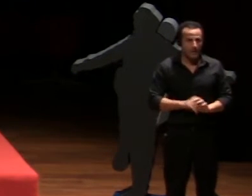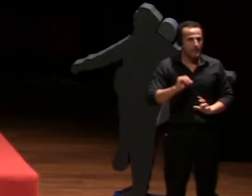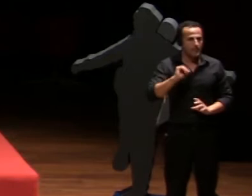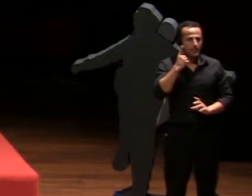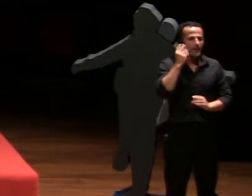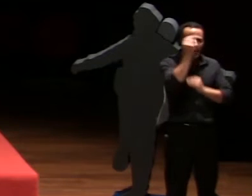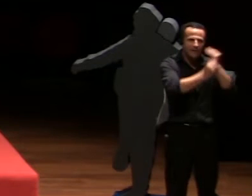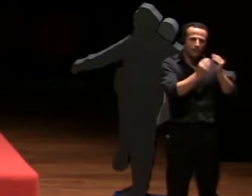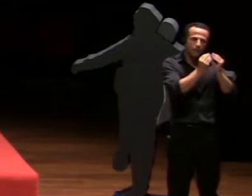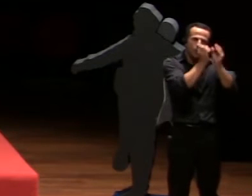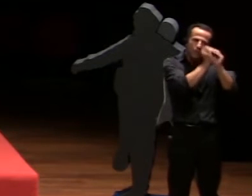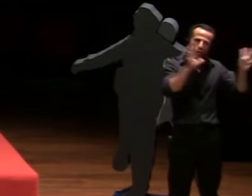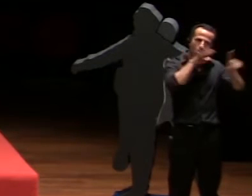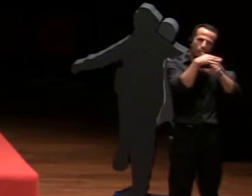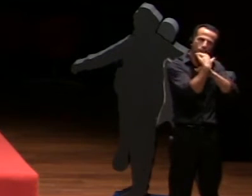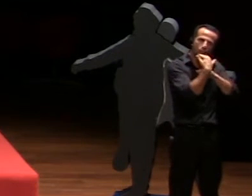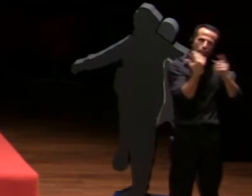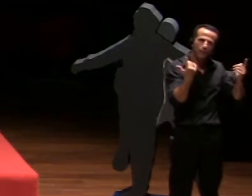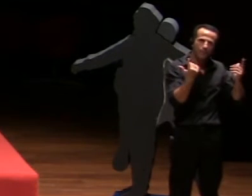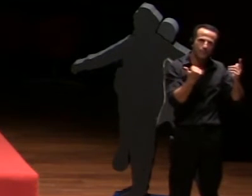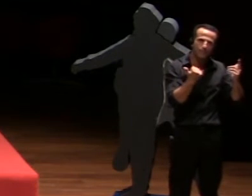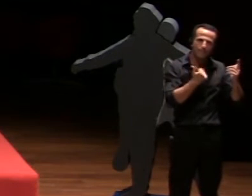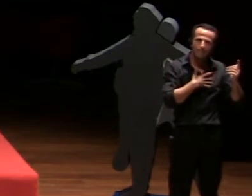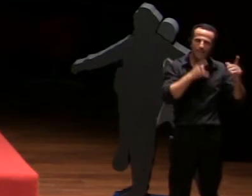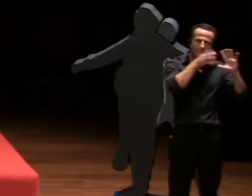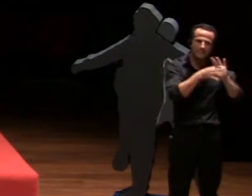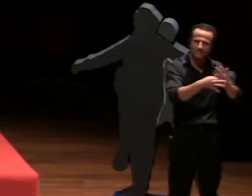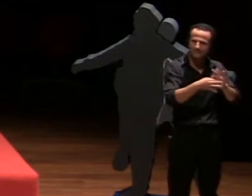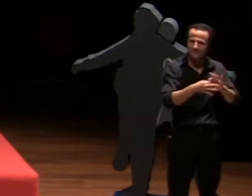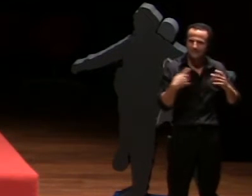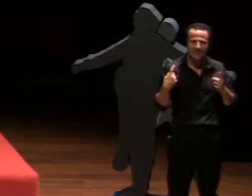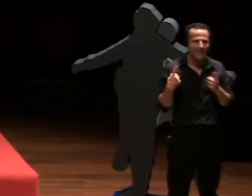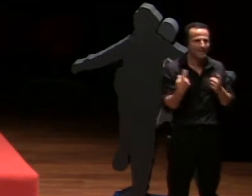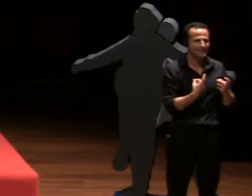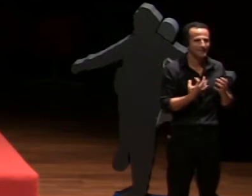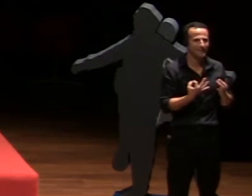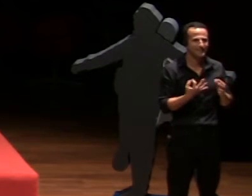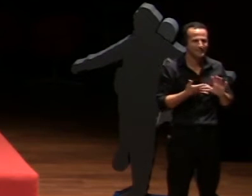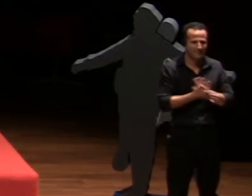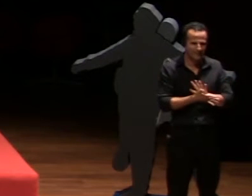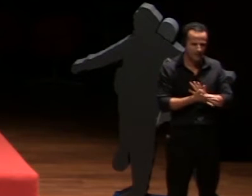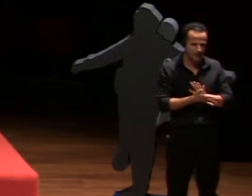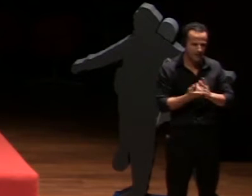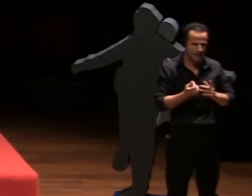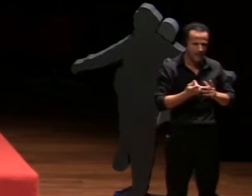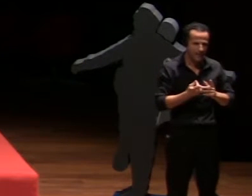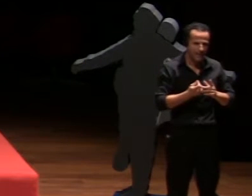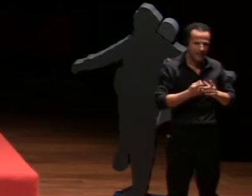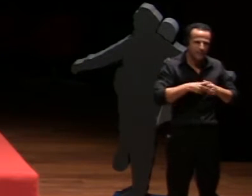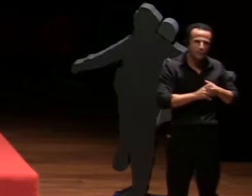la primera reflexión conceptual tiene mucho que ver con la necesidad de ajustar la proporción entre los instrumentos de